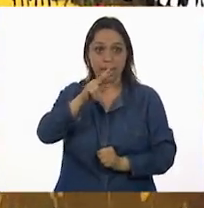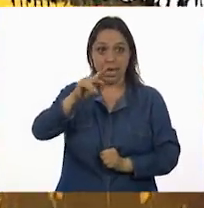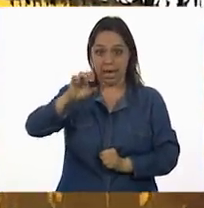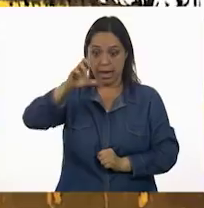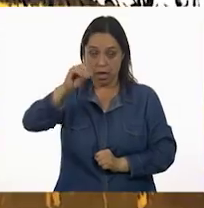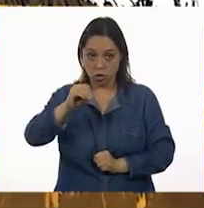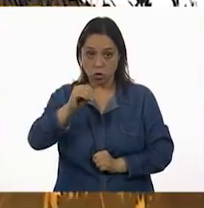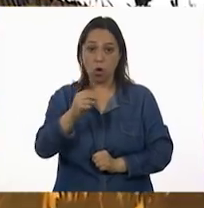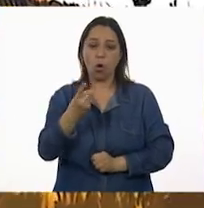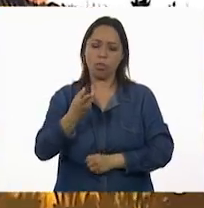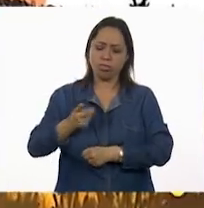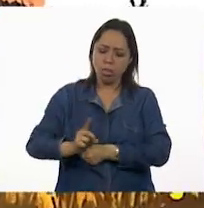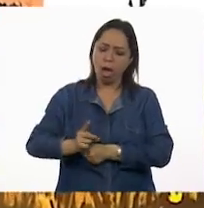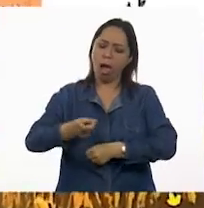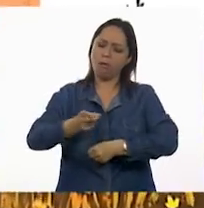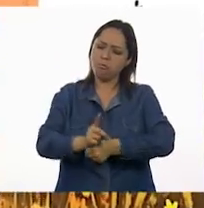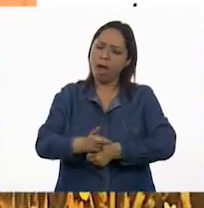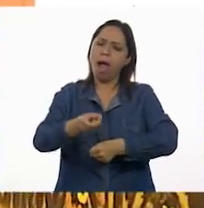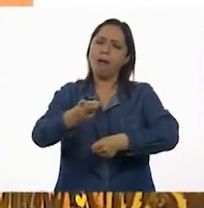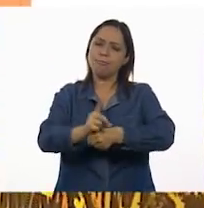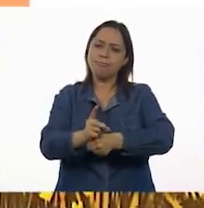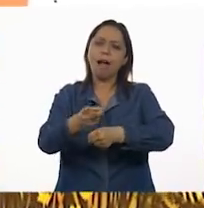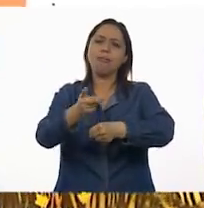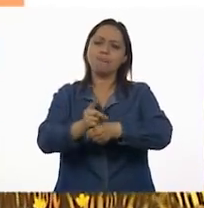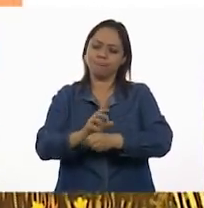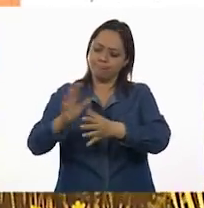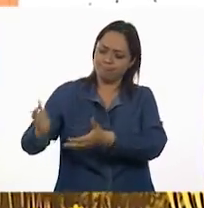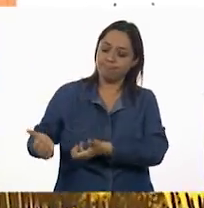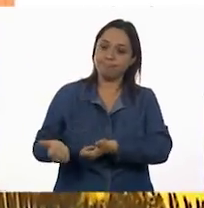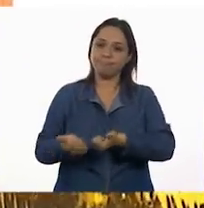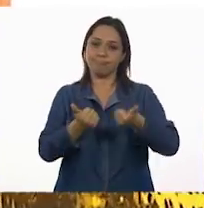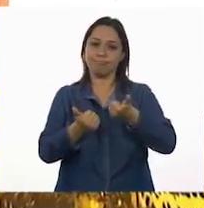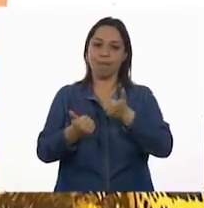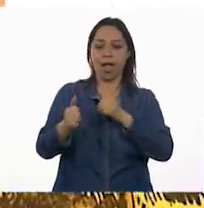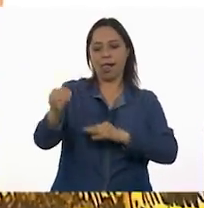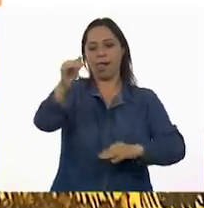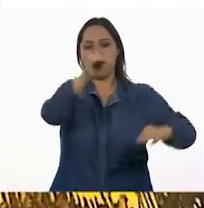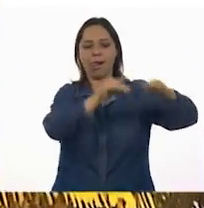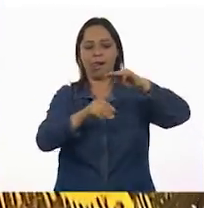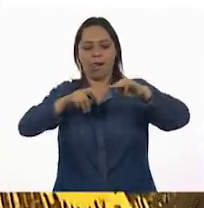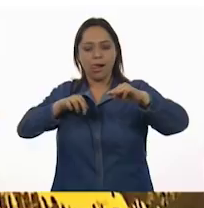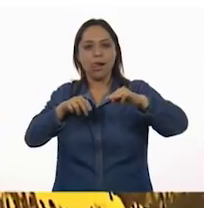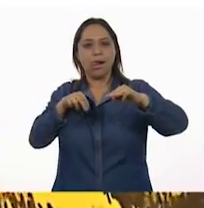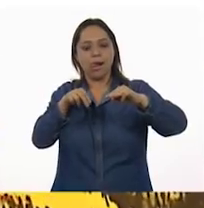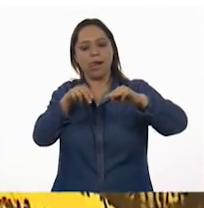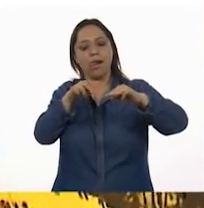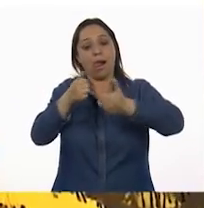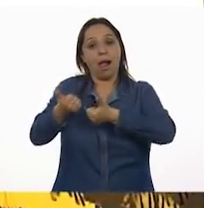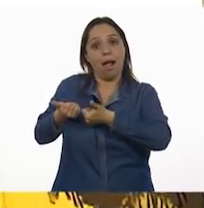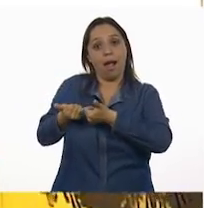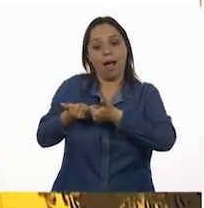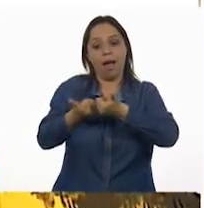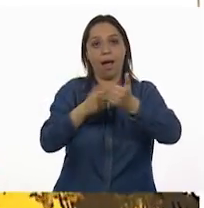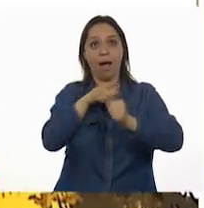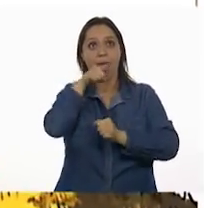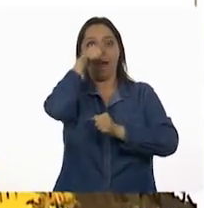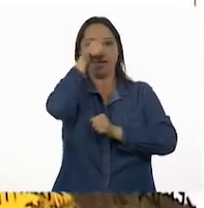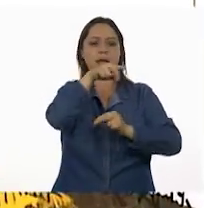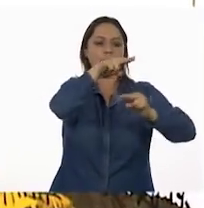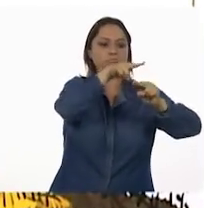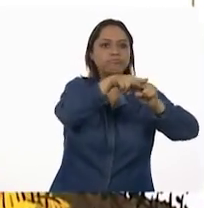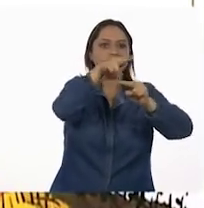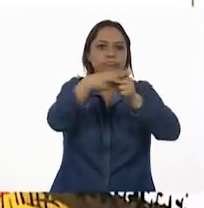las toman todos los días y suben con ellas a la colina. Allá arriba se sientan dentro de